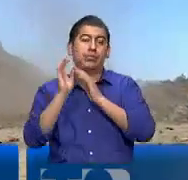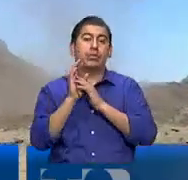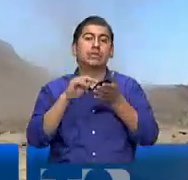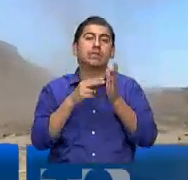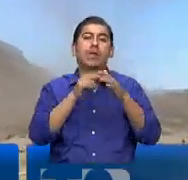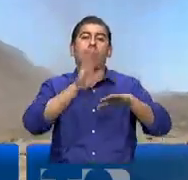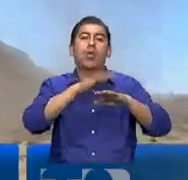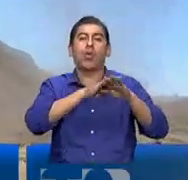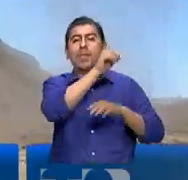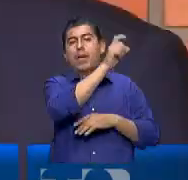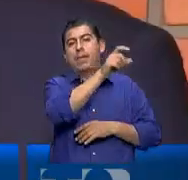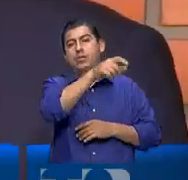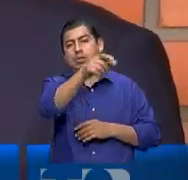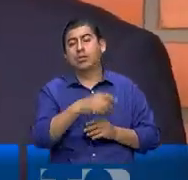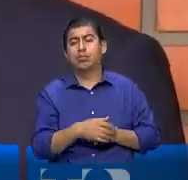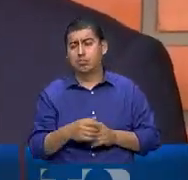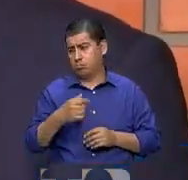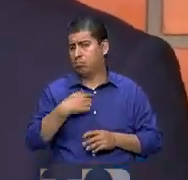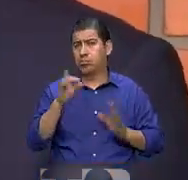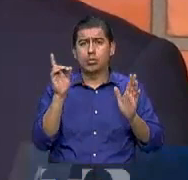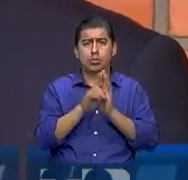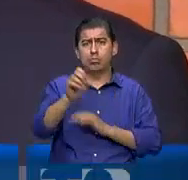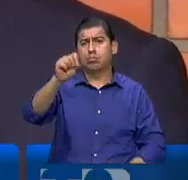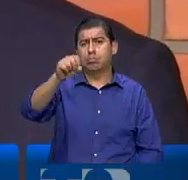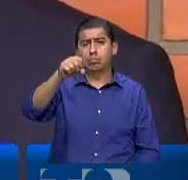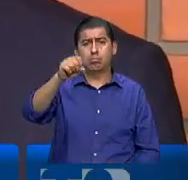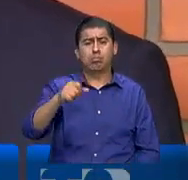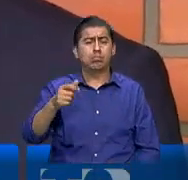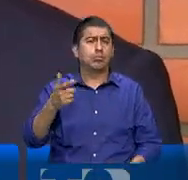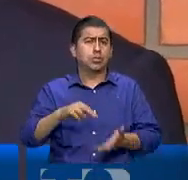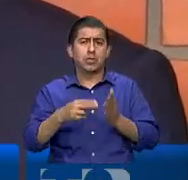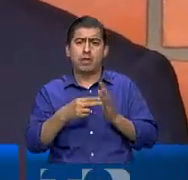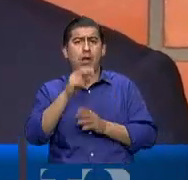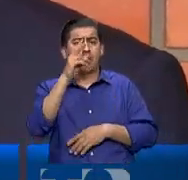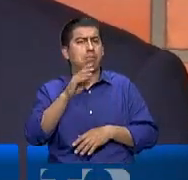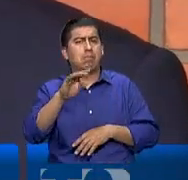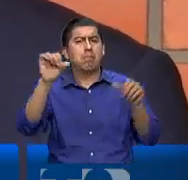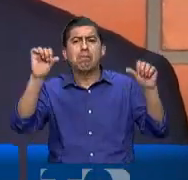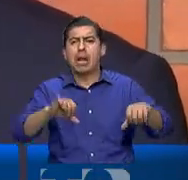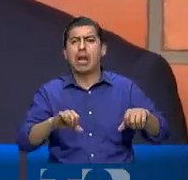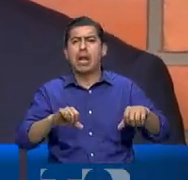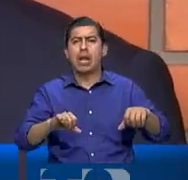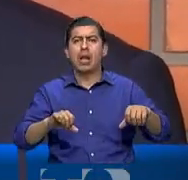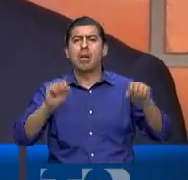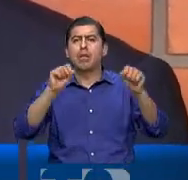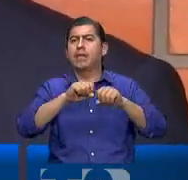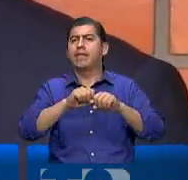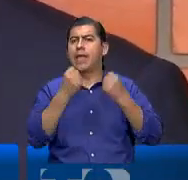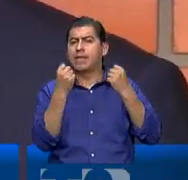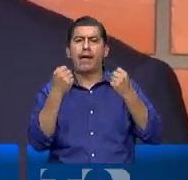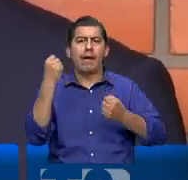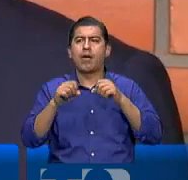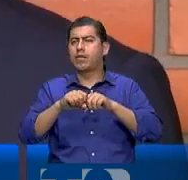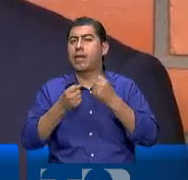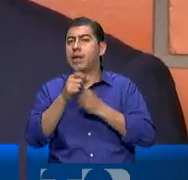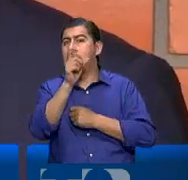Nosotros vamos a denunciar como un acto terrorista, porque es un acto terrorista, es un acto vandálico que pone en riesgo a todo el